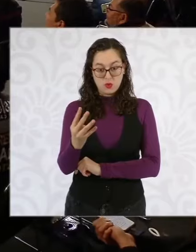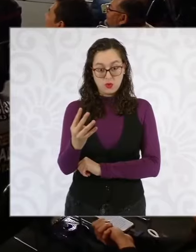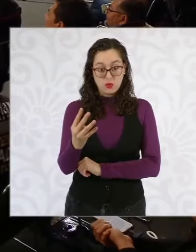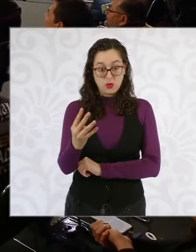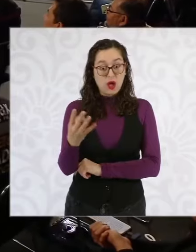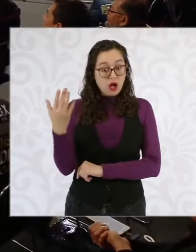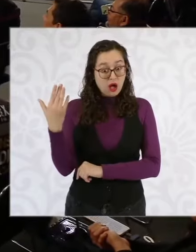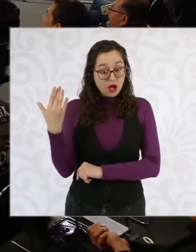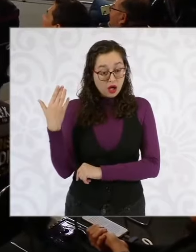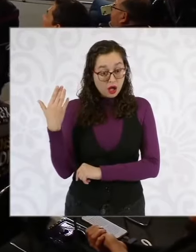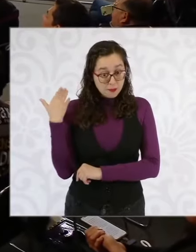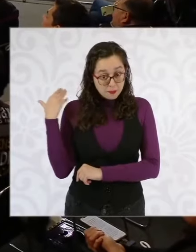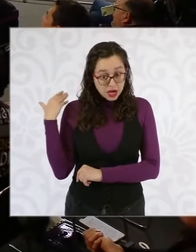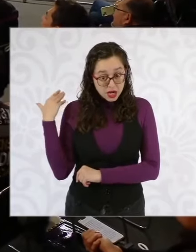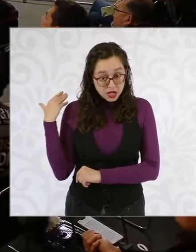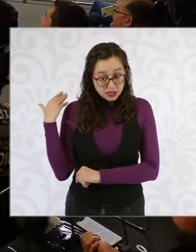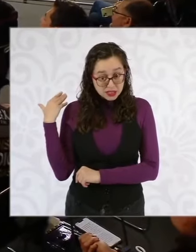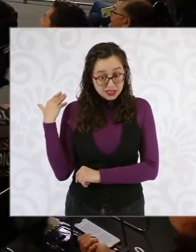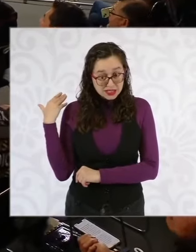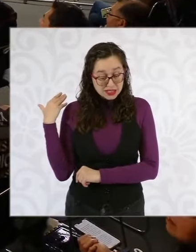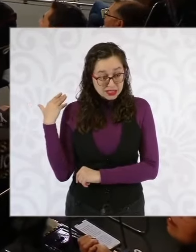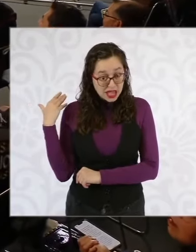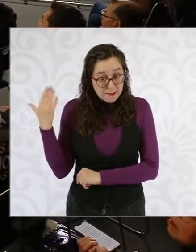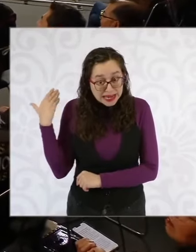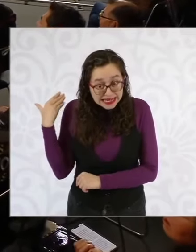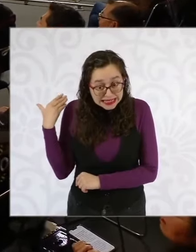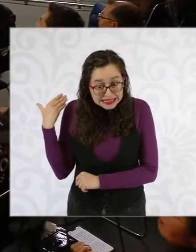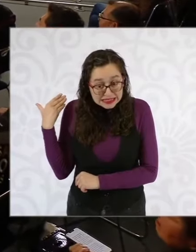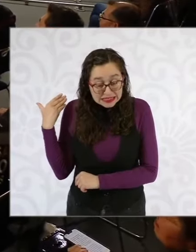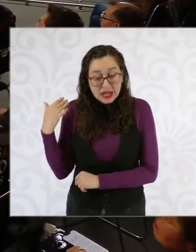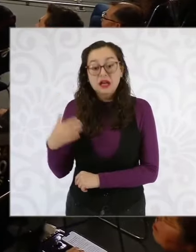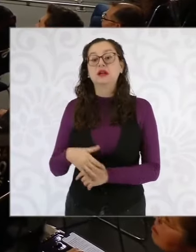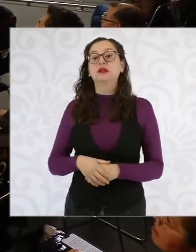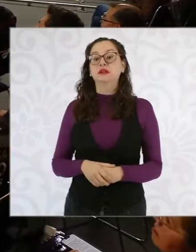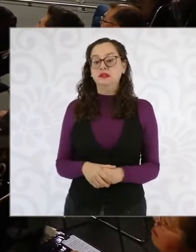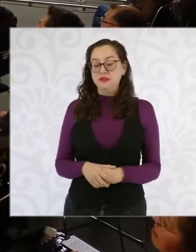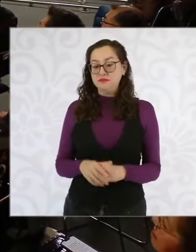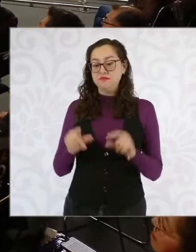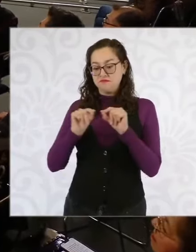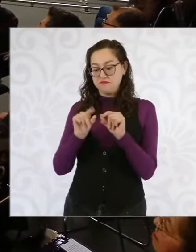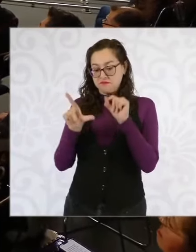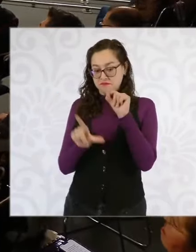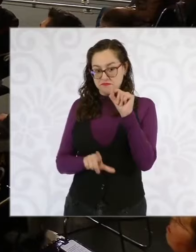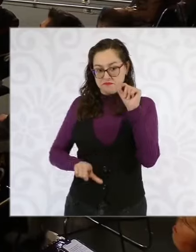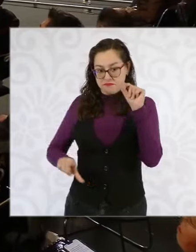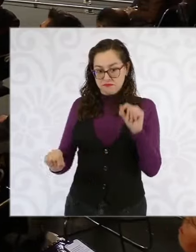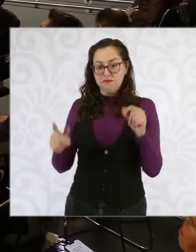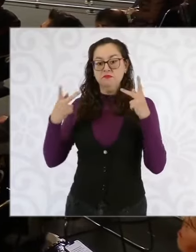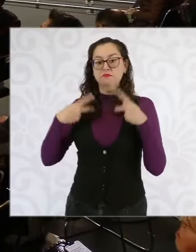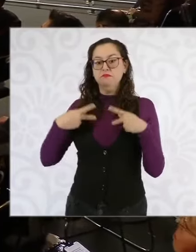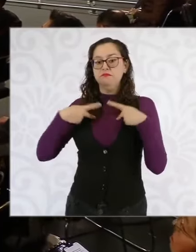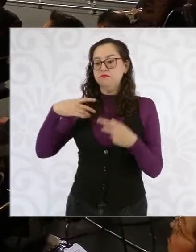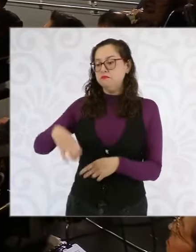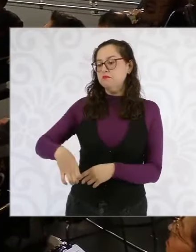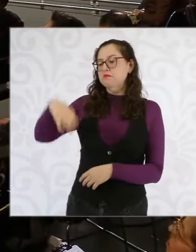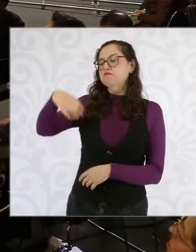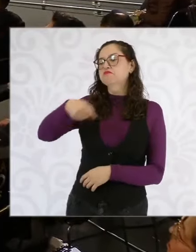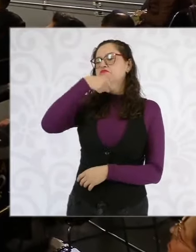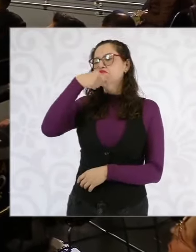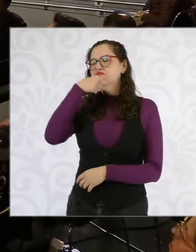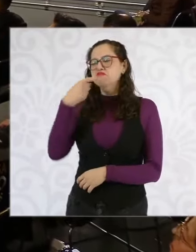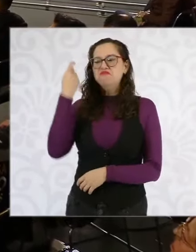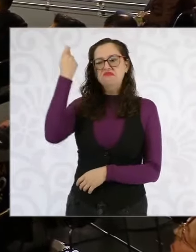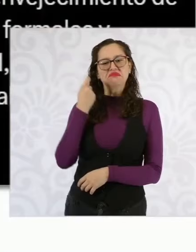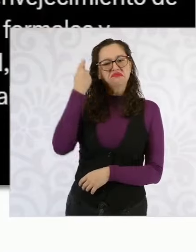de octubre. O sea, apenas. En México las pensiones a adultos mayores son insostenibles, especialmente